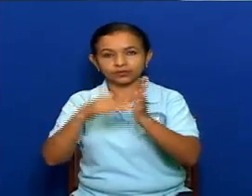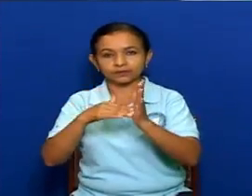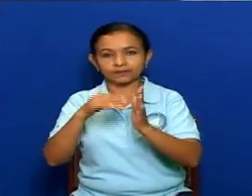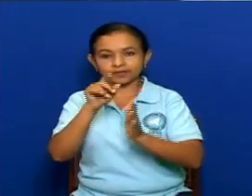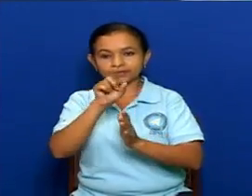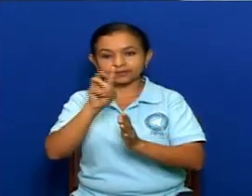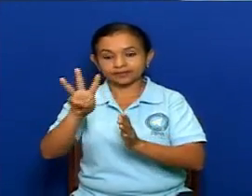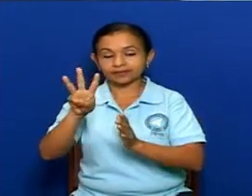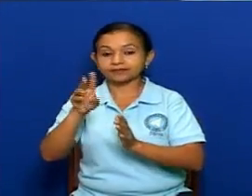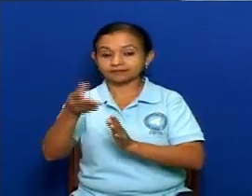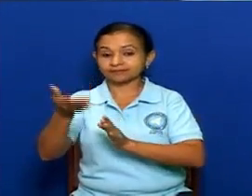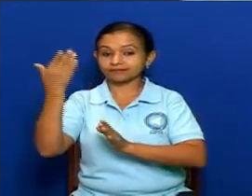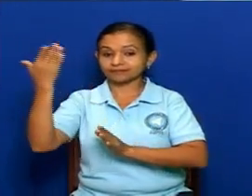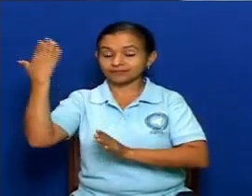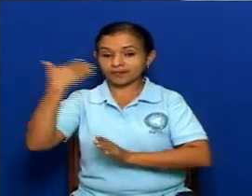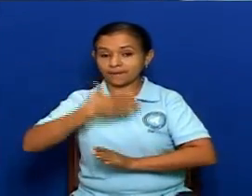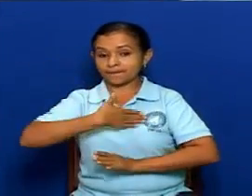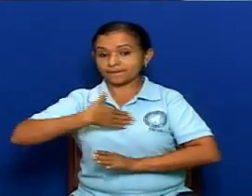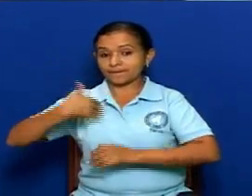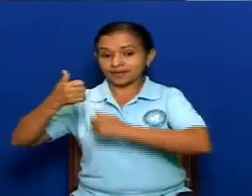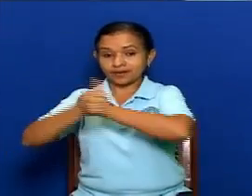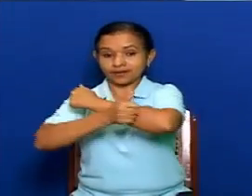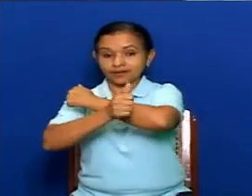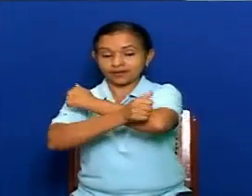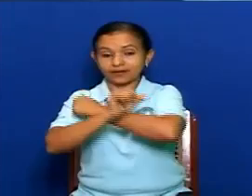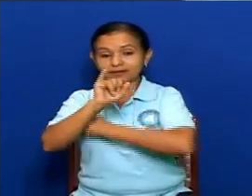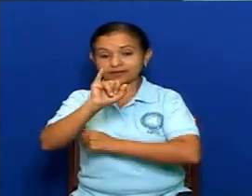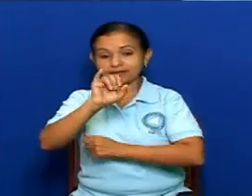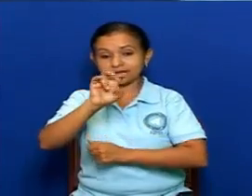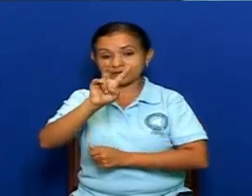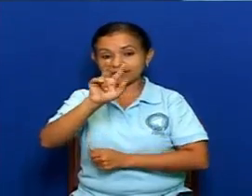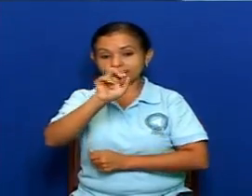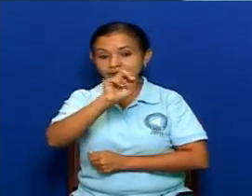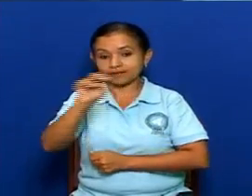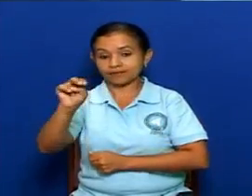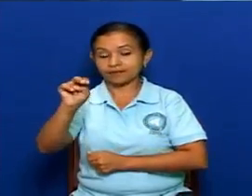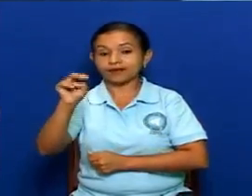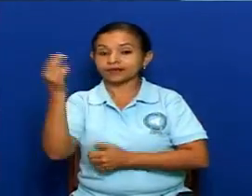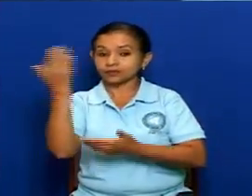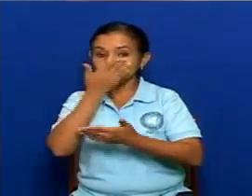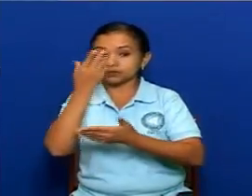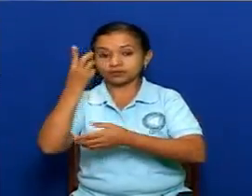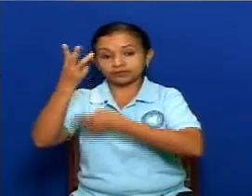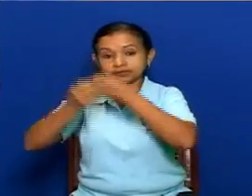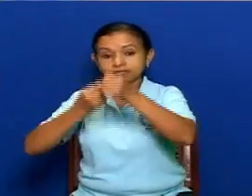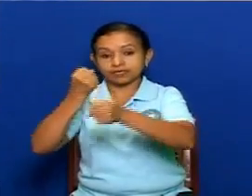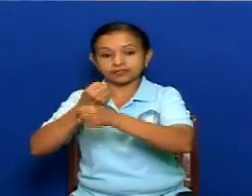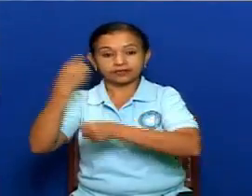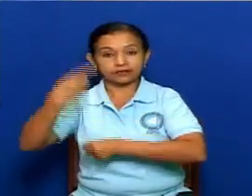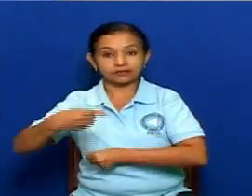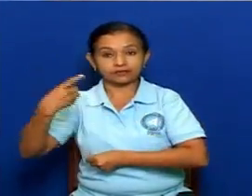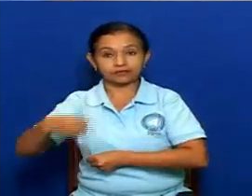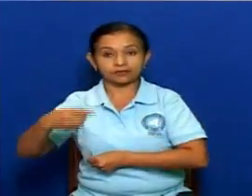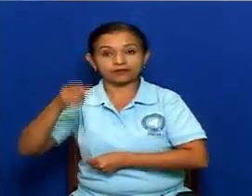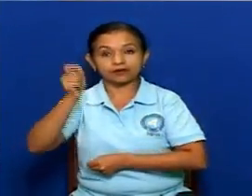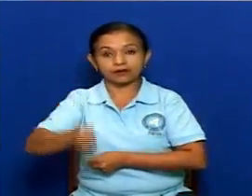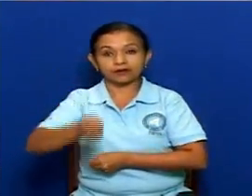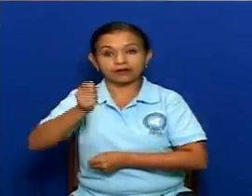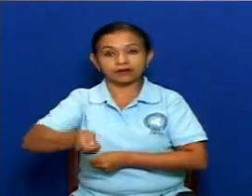fue uno de los mejores alumnos, Iván Campos, que casualmente él ya lleva tercer año en la Facultad de Derecho,